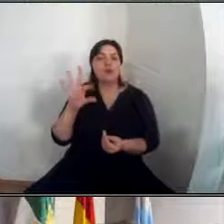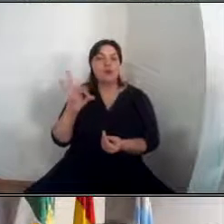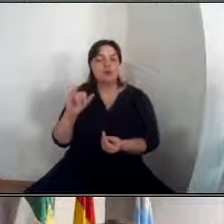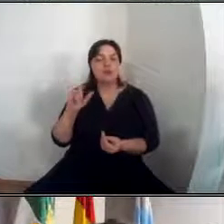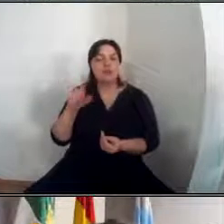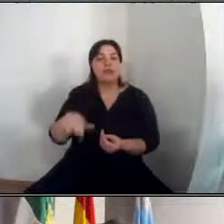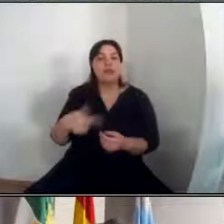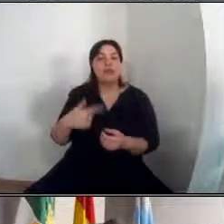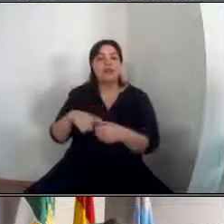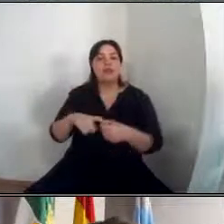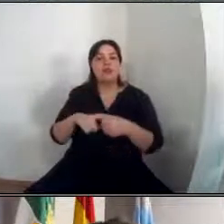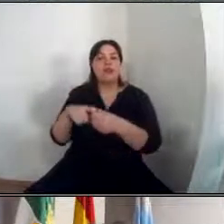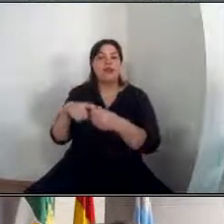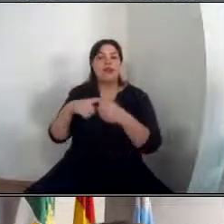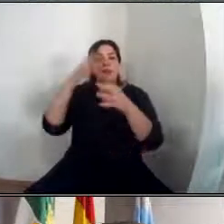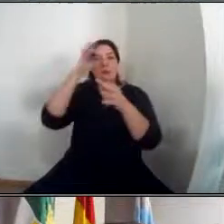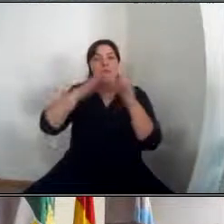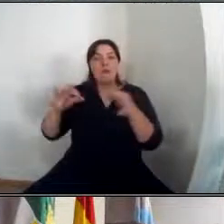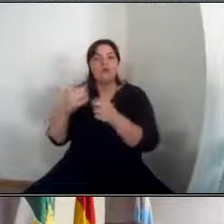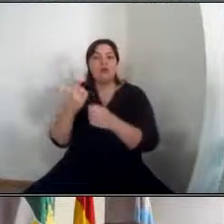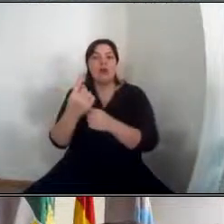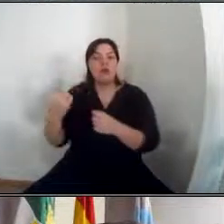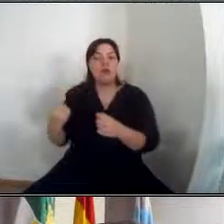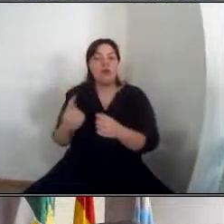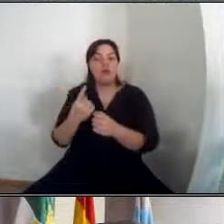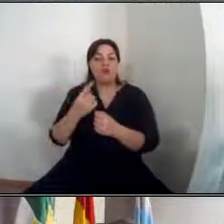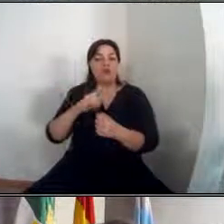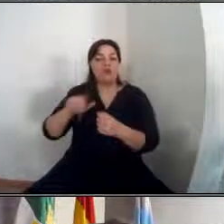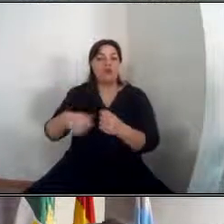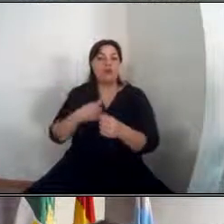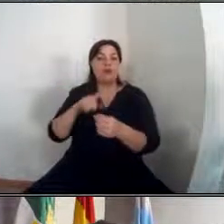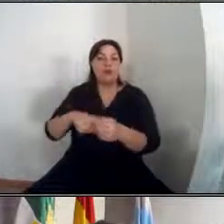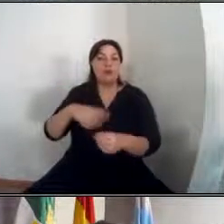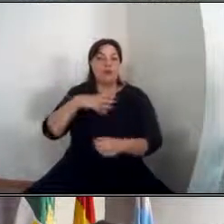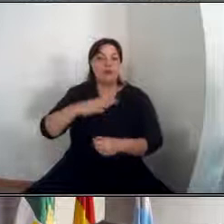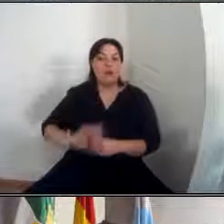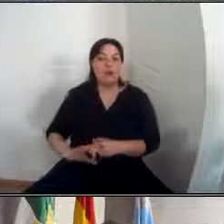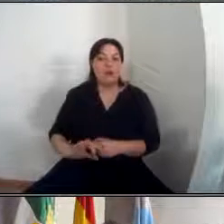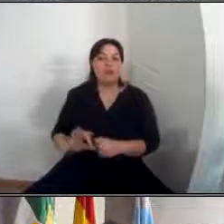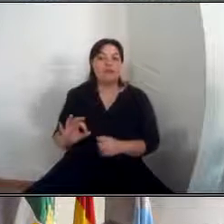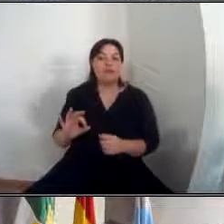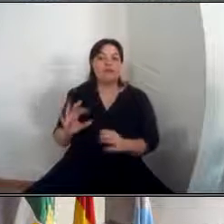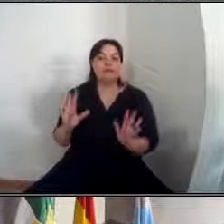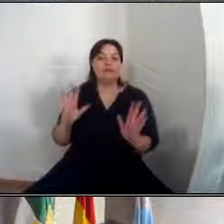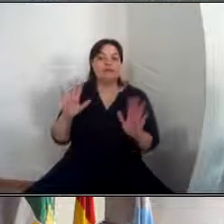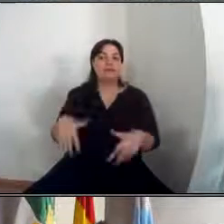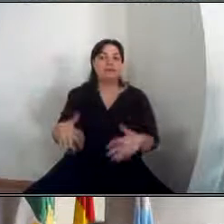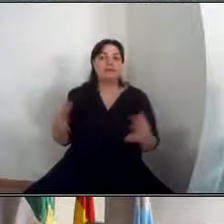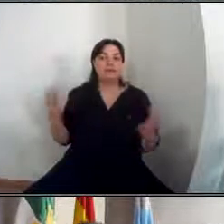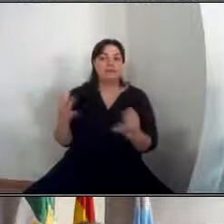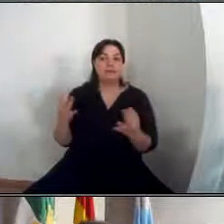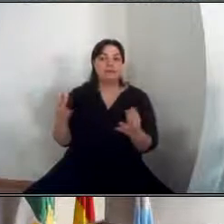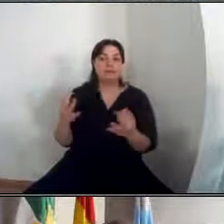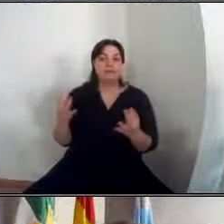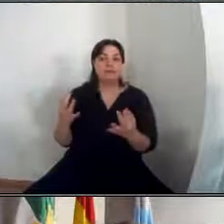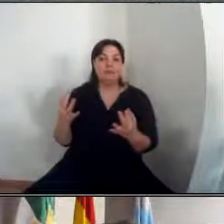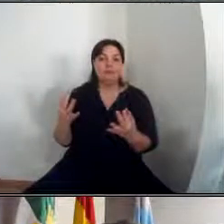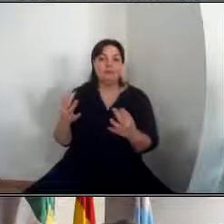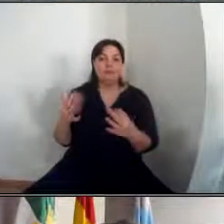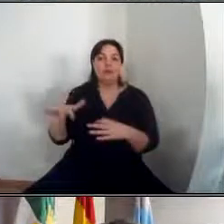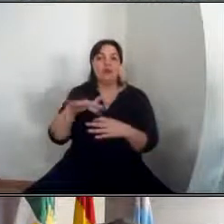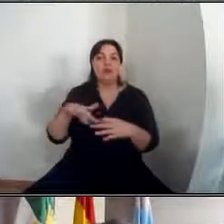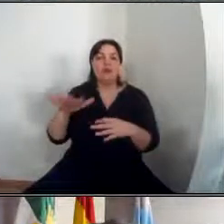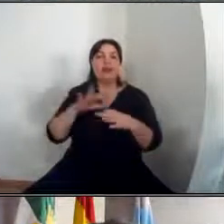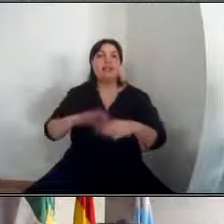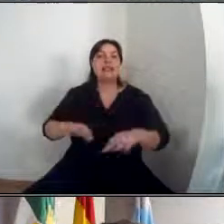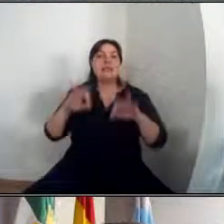de algunos municipios pudimos entrar, no es menos cierto que al final lo que ha implicado es que determinadas zonas, como